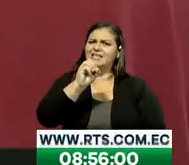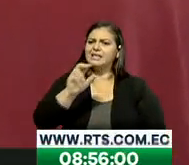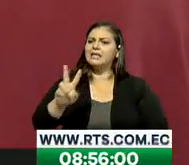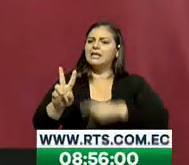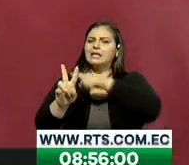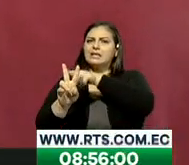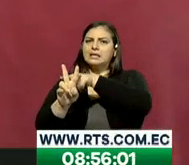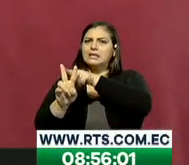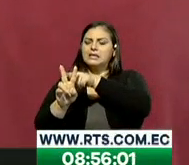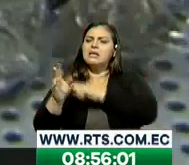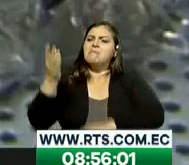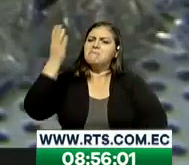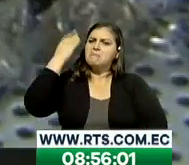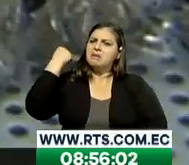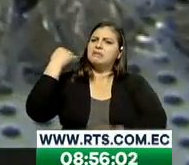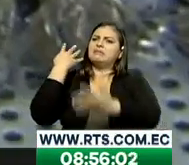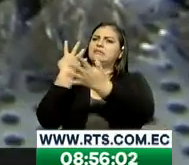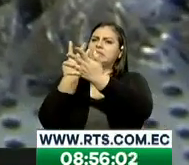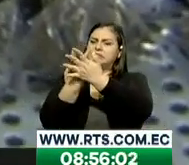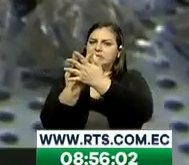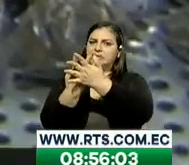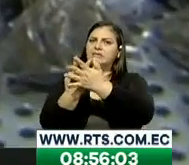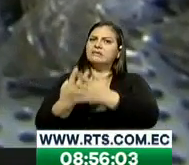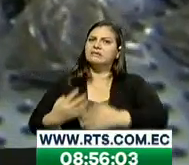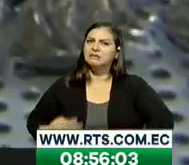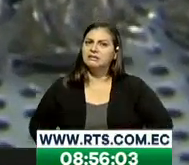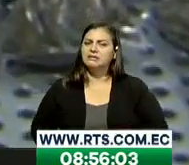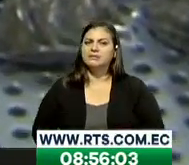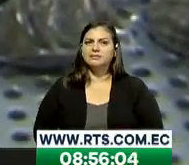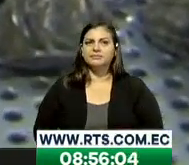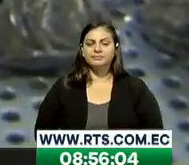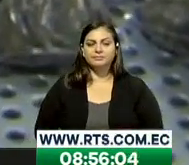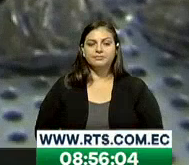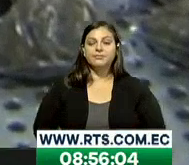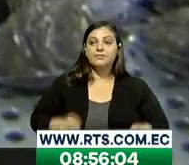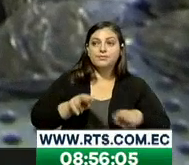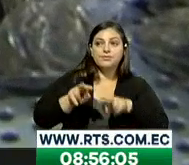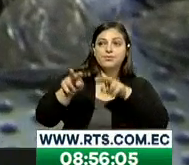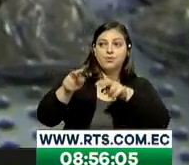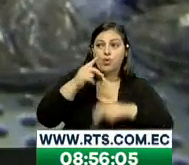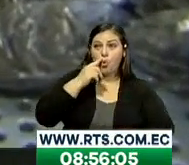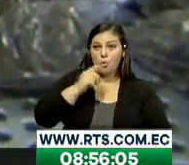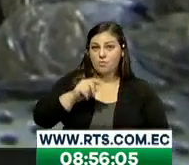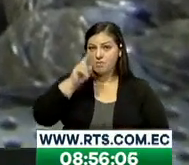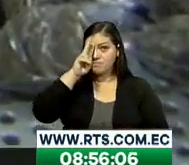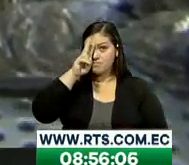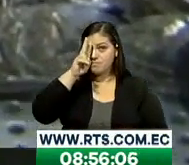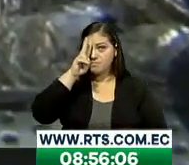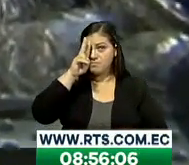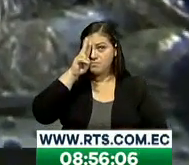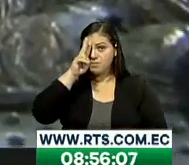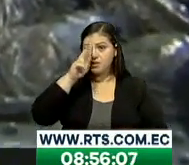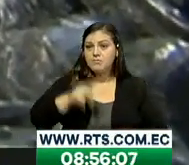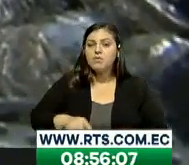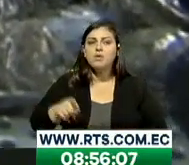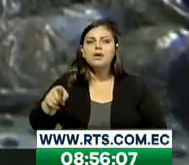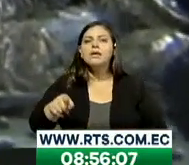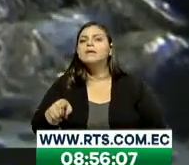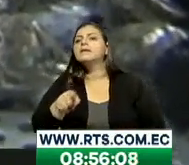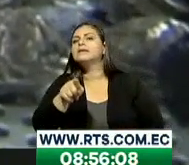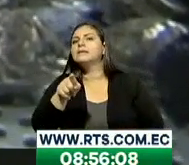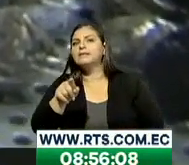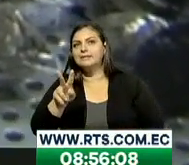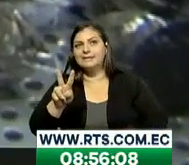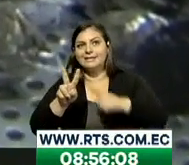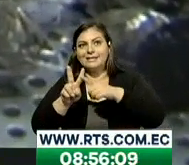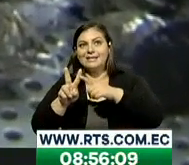anteriores. El de la marihuana frecuentaba el lugar de bloque 1 del Flor de Bastión y el señor que